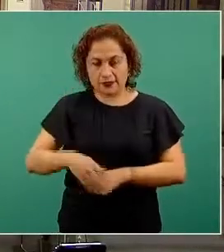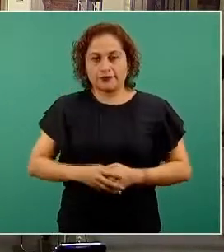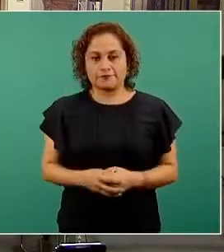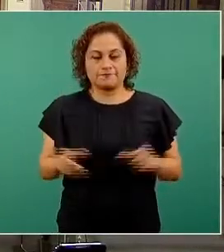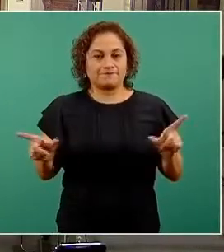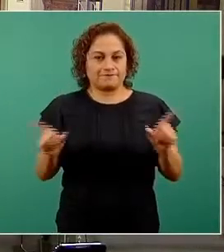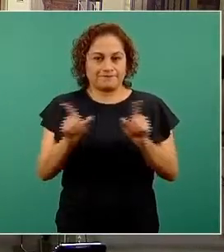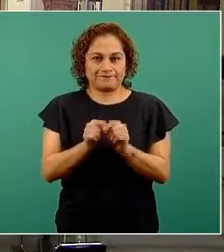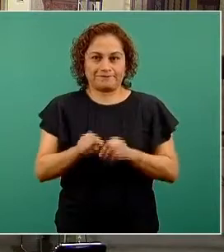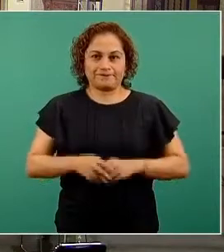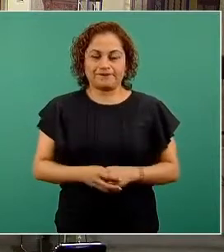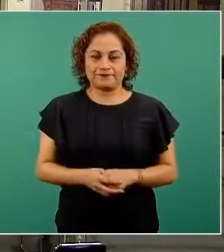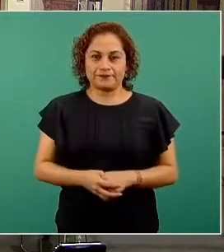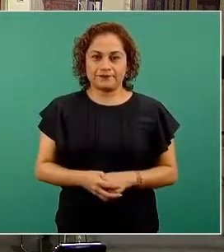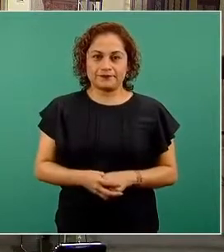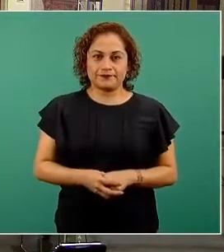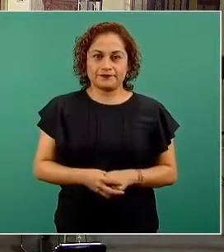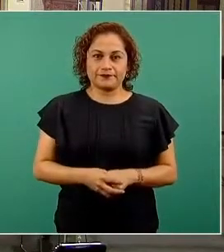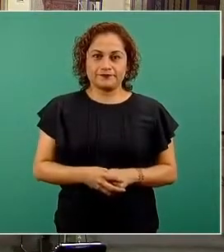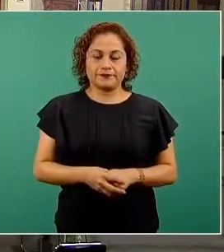todo.